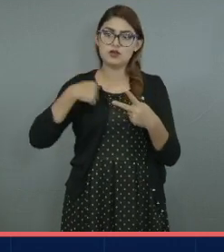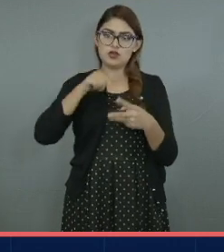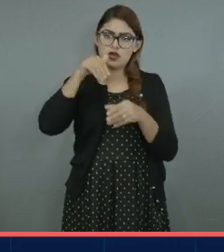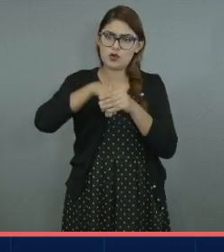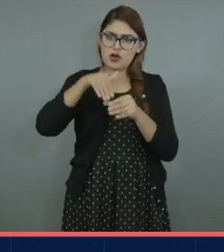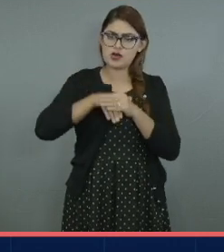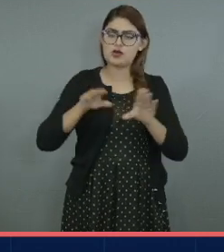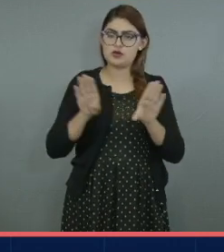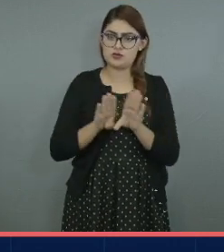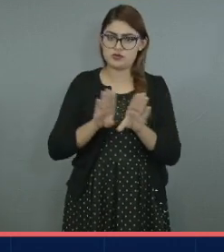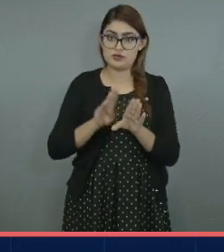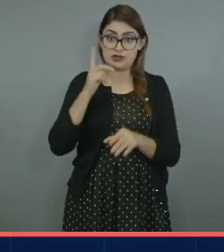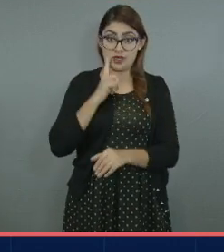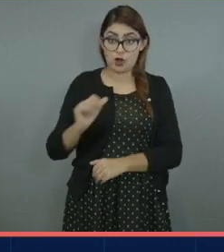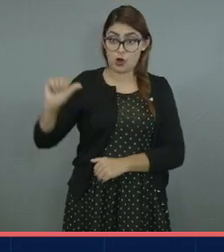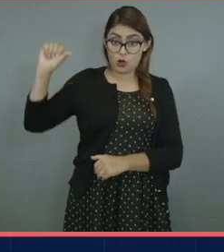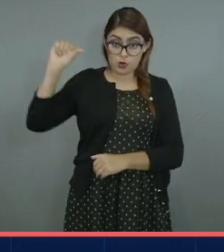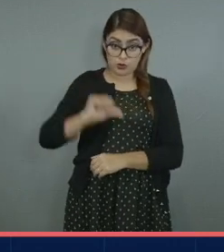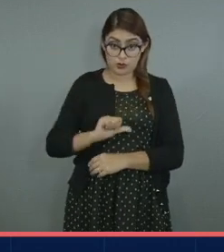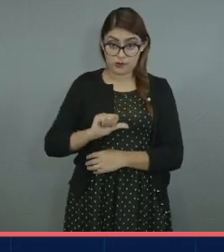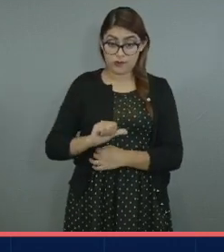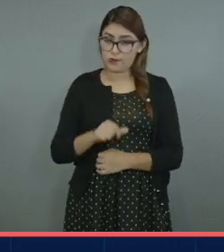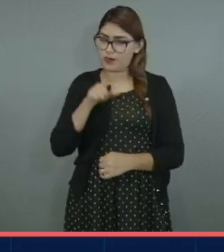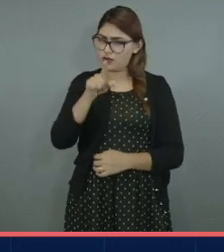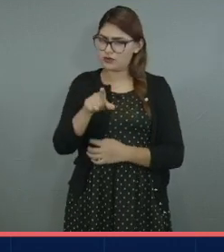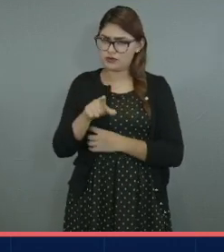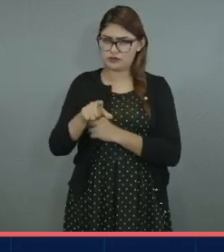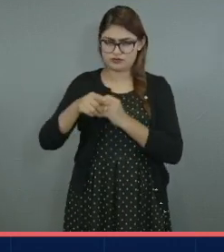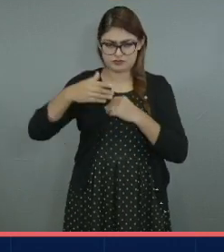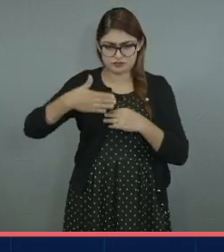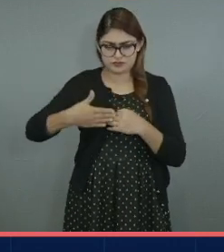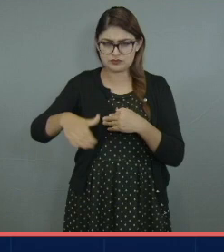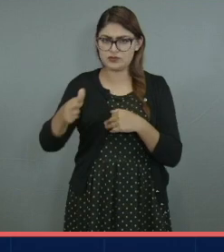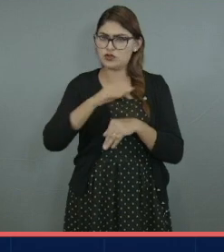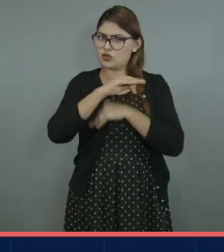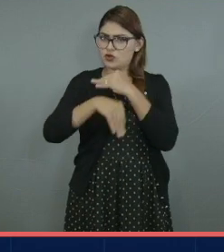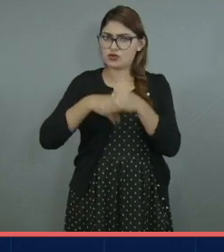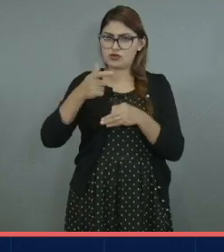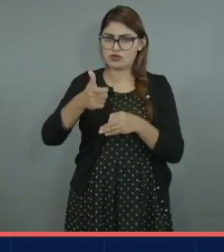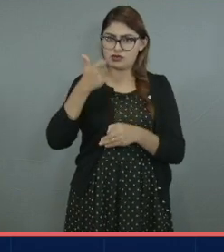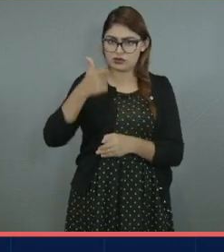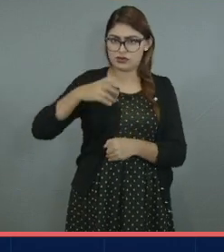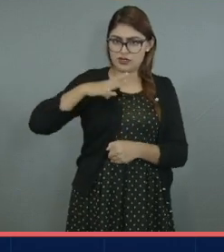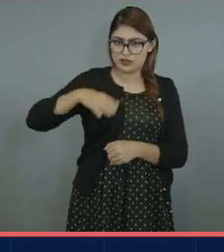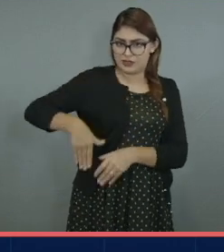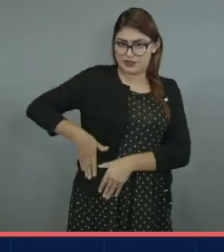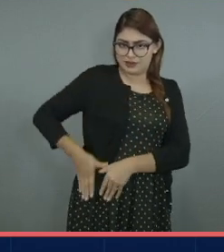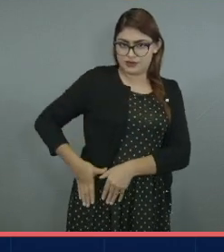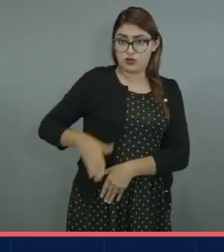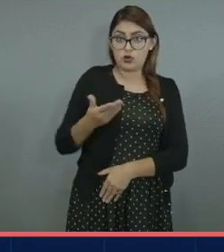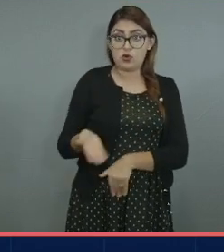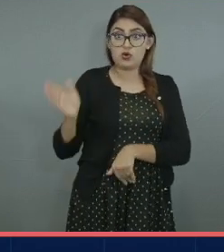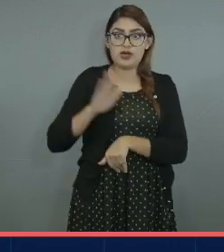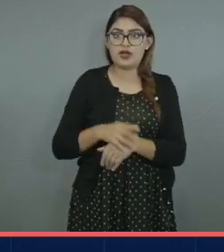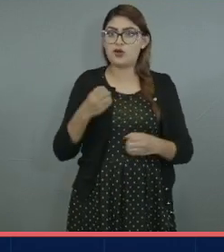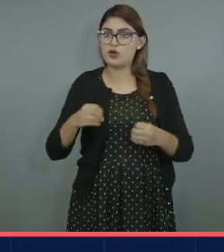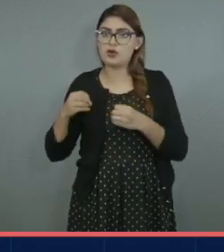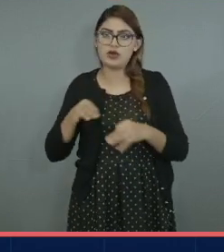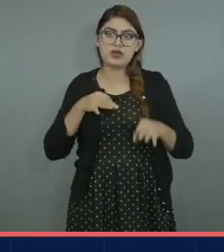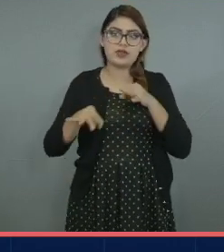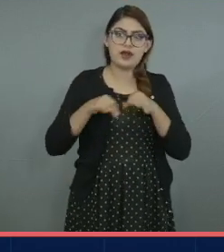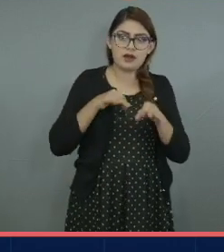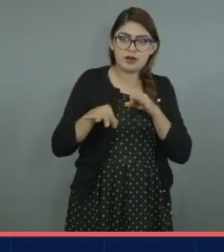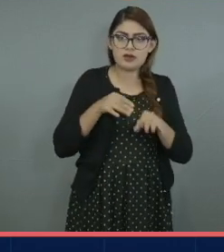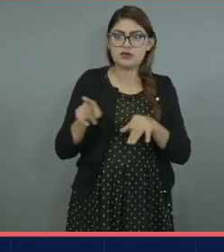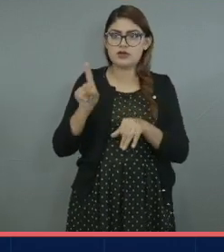de hoy, todas las monedas de cualquier denominación que tengas en tu bolsillo al final de tu día de trabajo, a